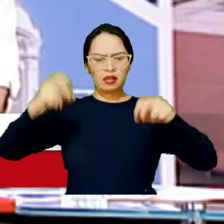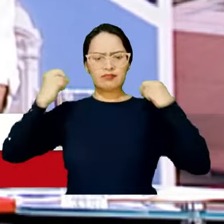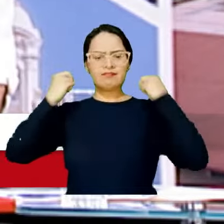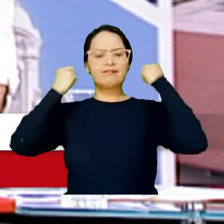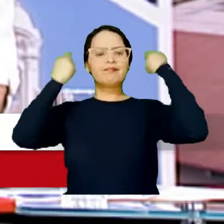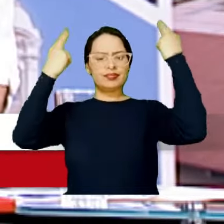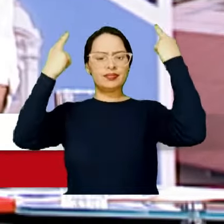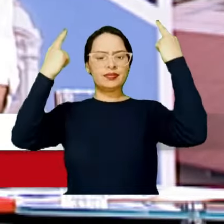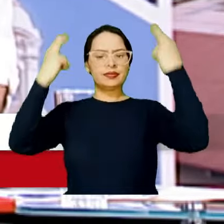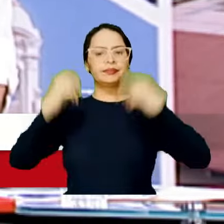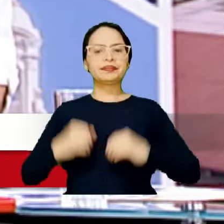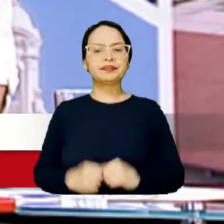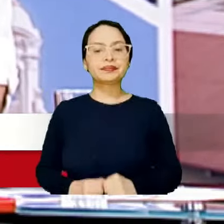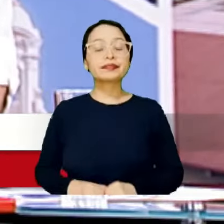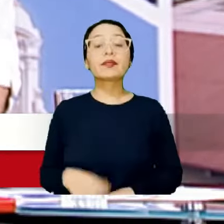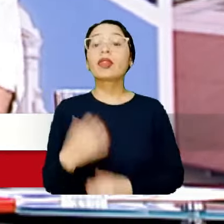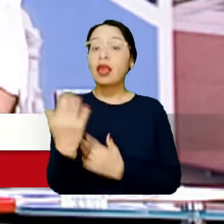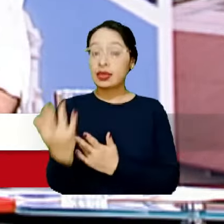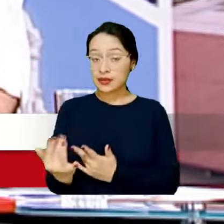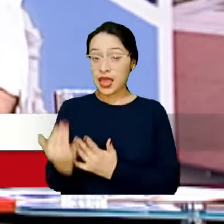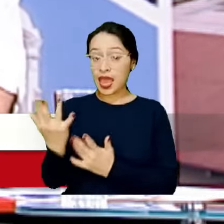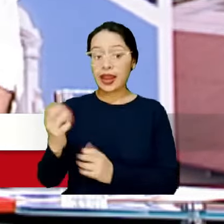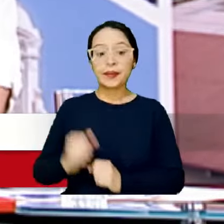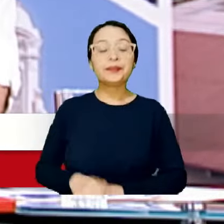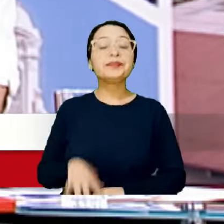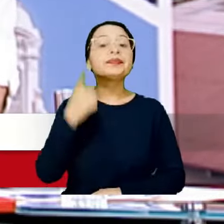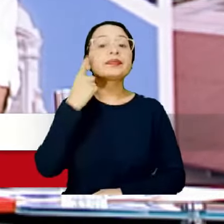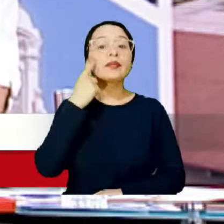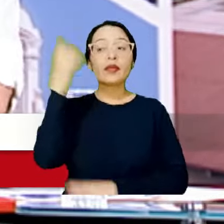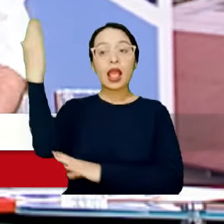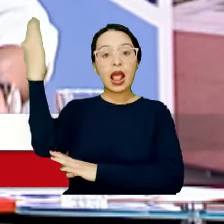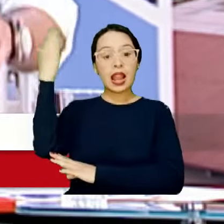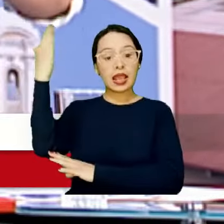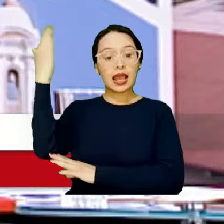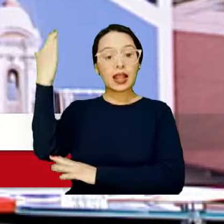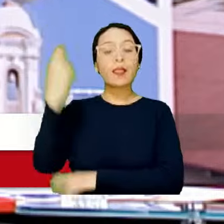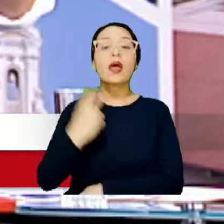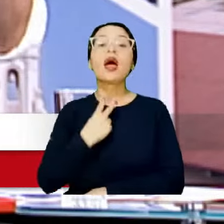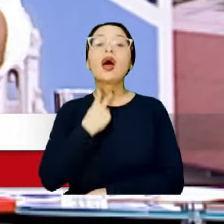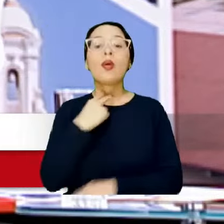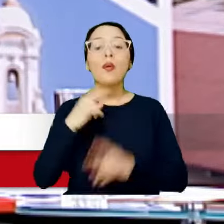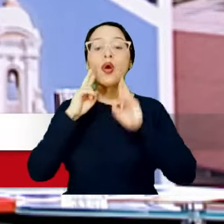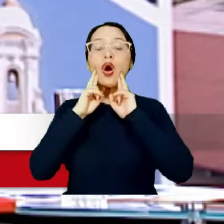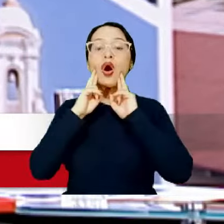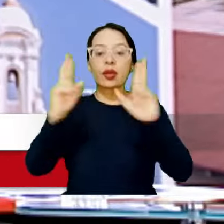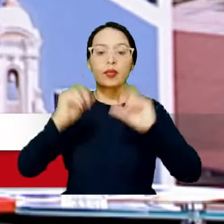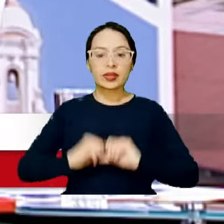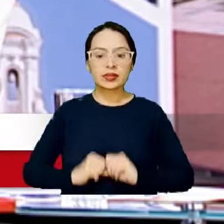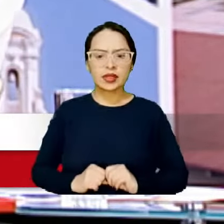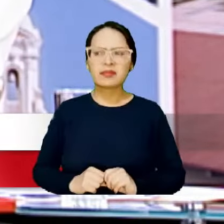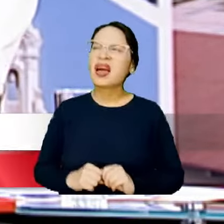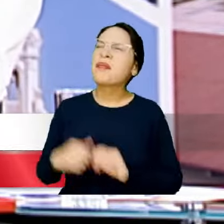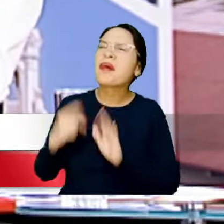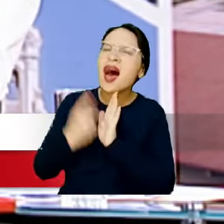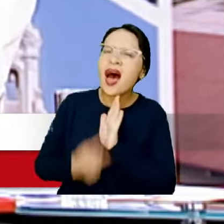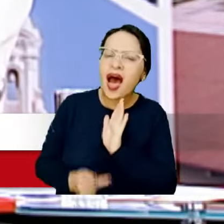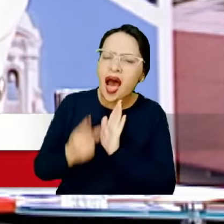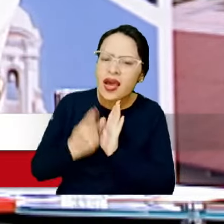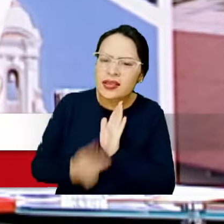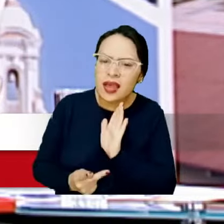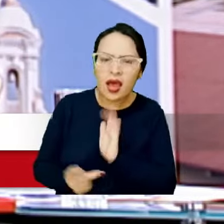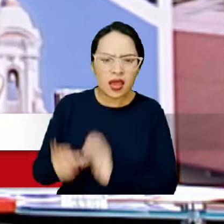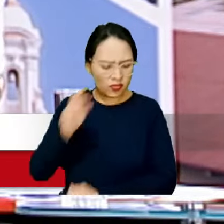esperar la rueda de prensa que haga el alcalde para responderle a la ciudad sobre este cuarto de reclutamiento que se da en el municipio de